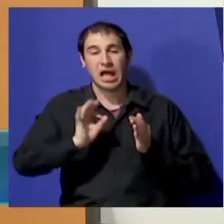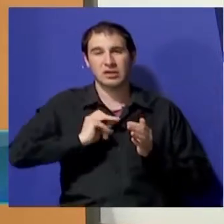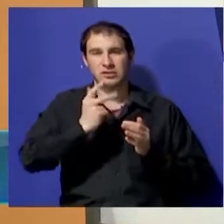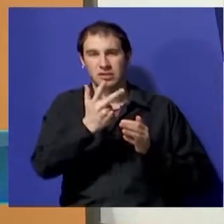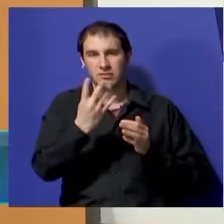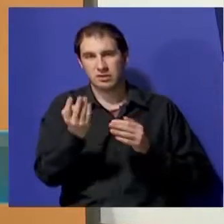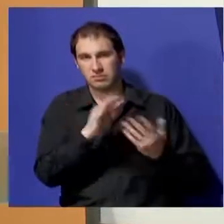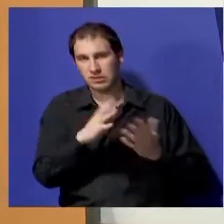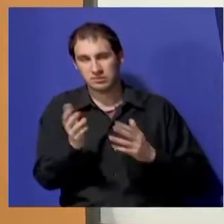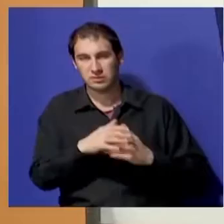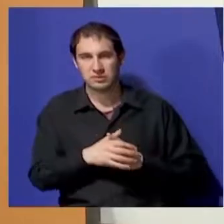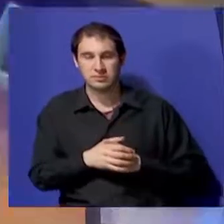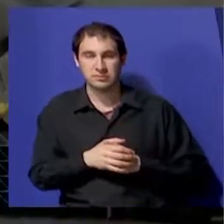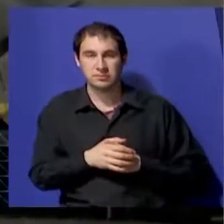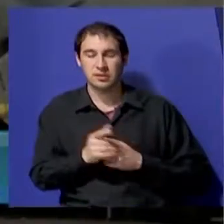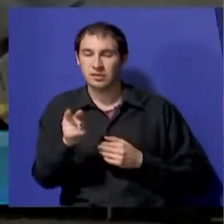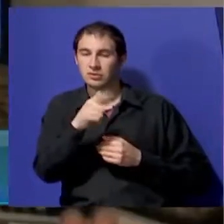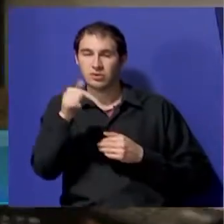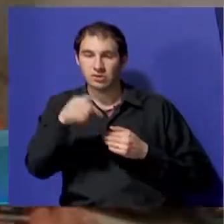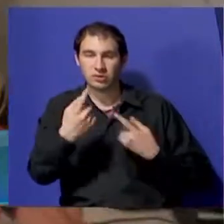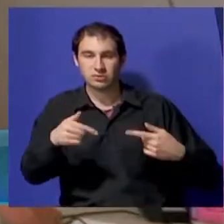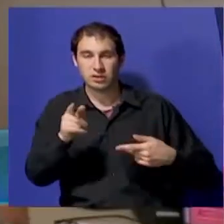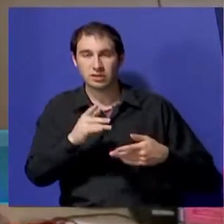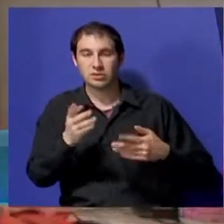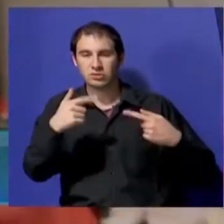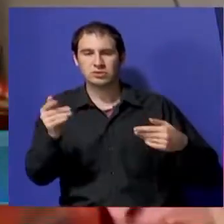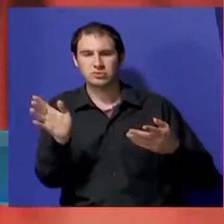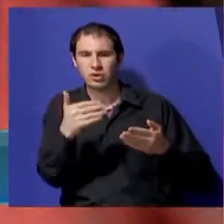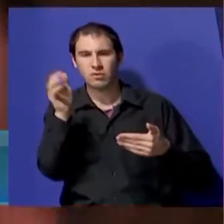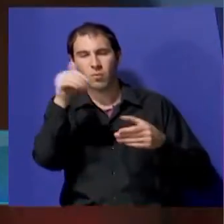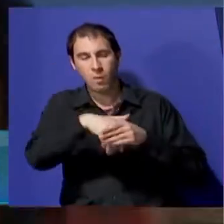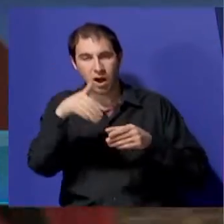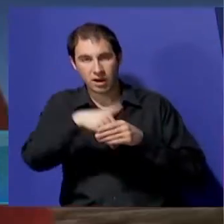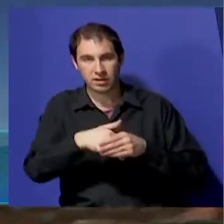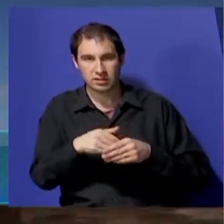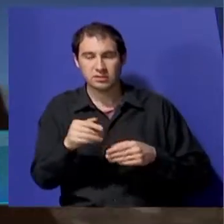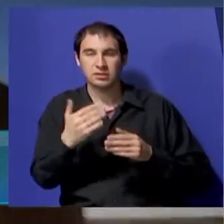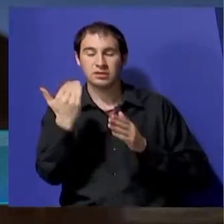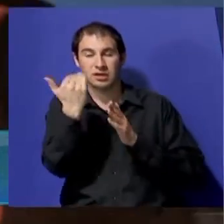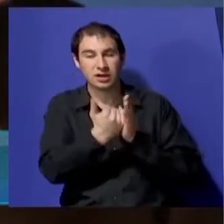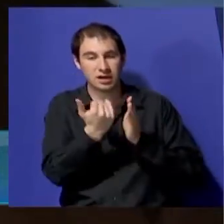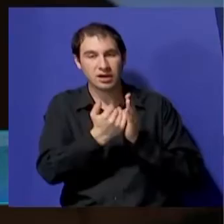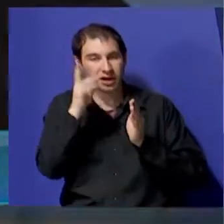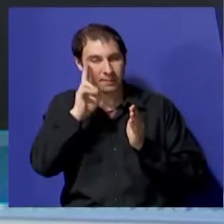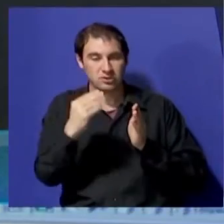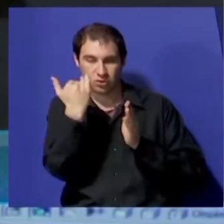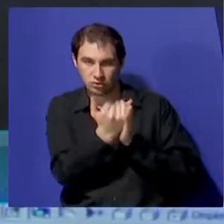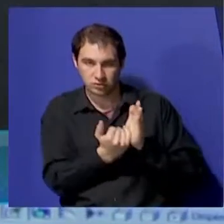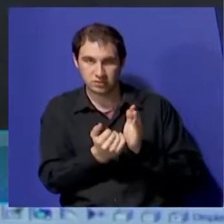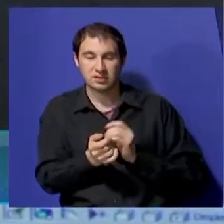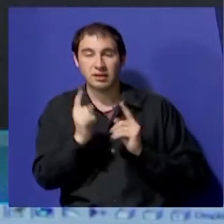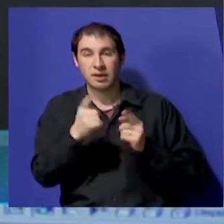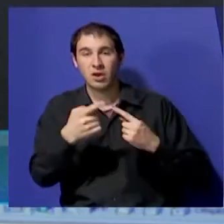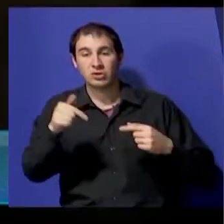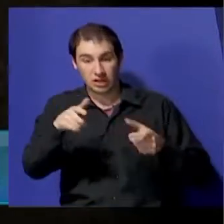años, que se haga absolutamente guardando todos los estándares de control, y para ese